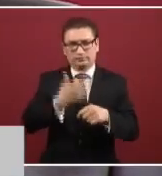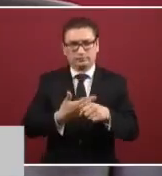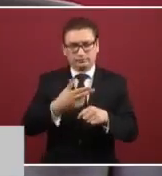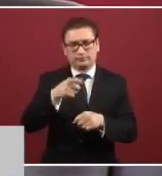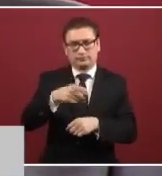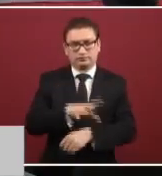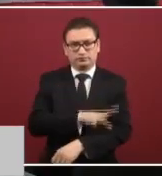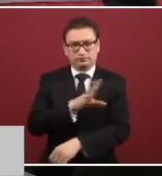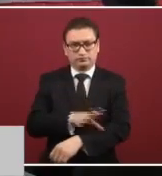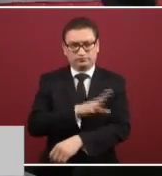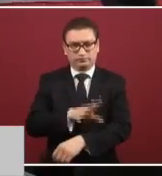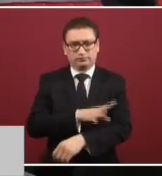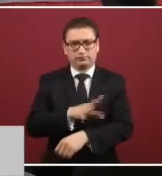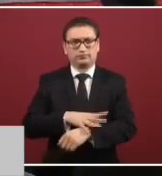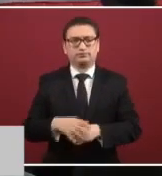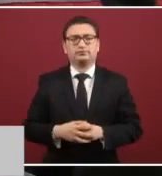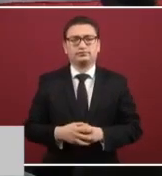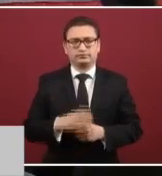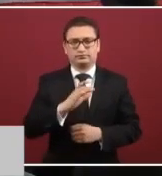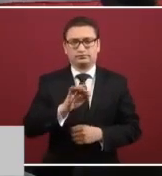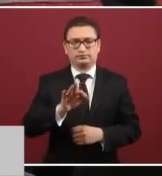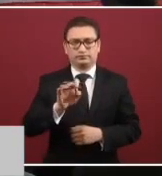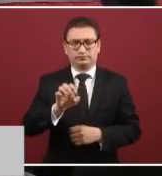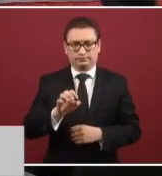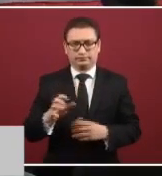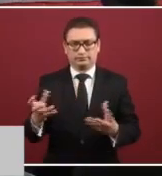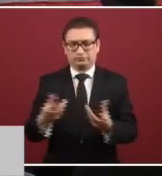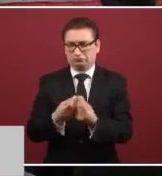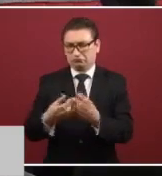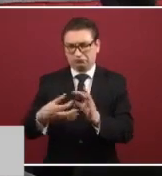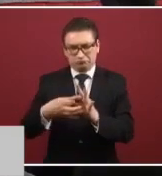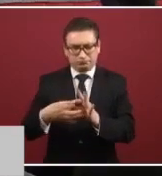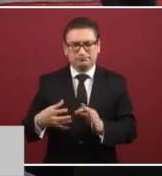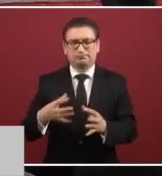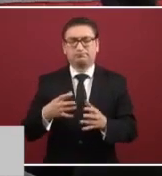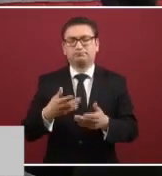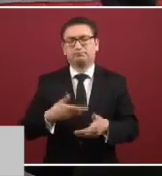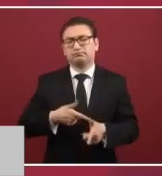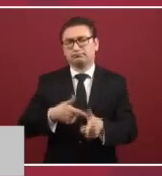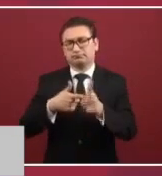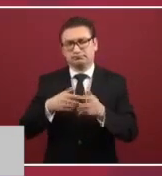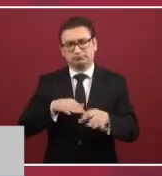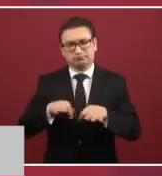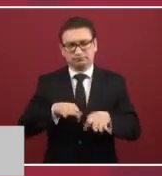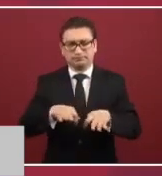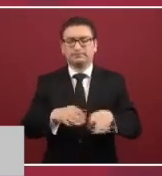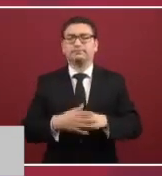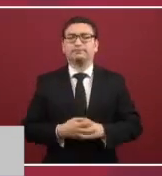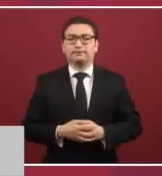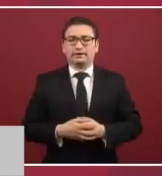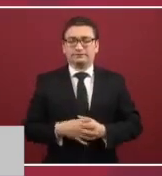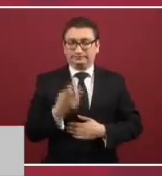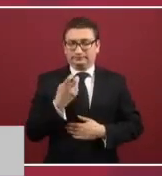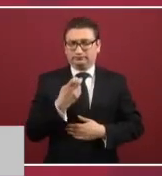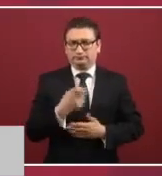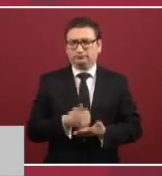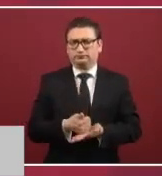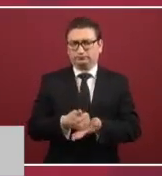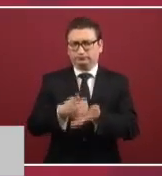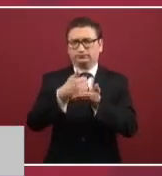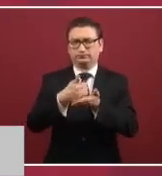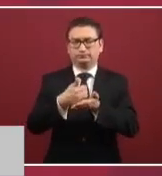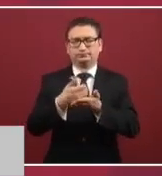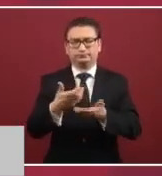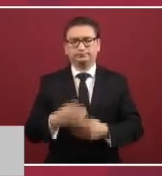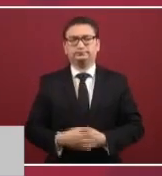el presidente da una excelente noticia para México y los mexicanos. Se tomó la decisión desde el gobierno llevar a cabo la construcción de la refinería por